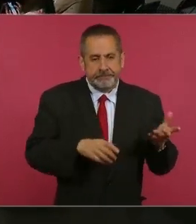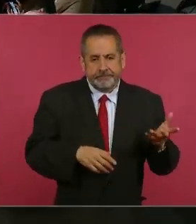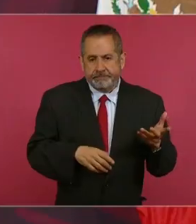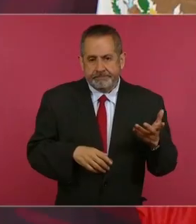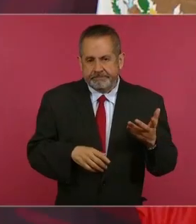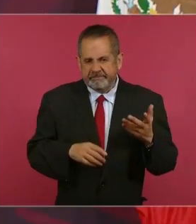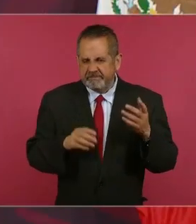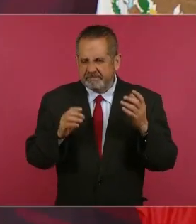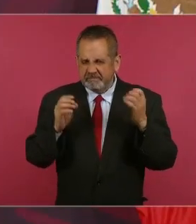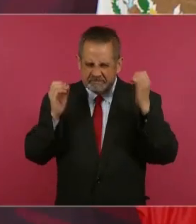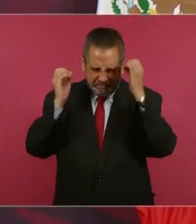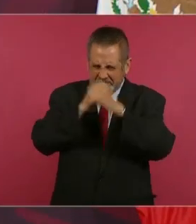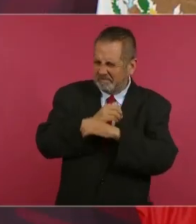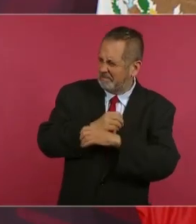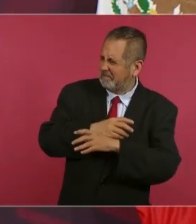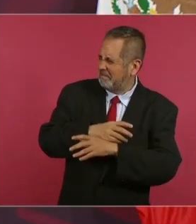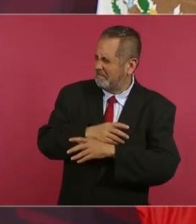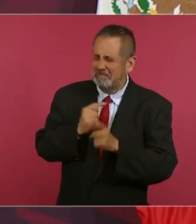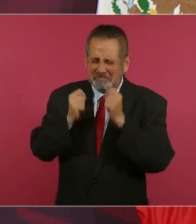obnubilaron,